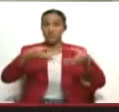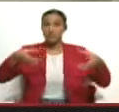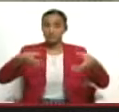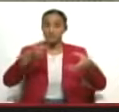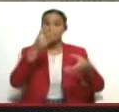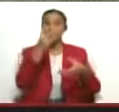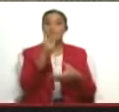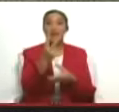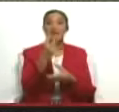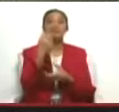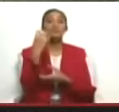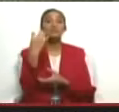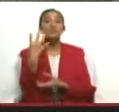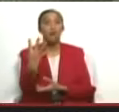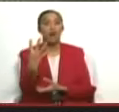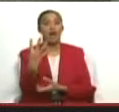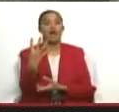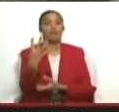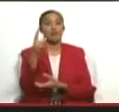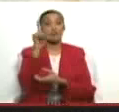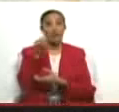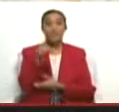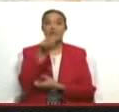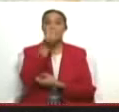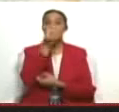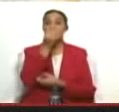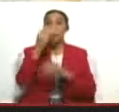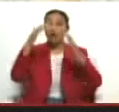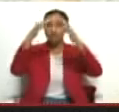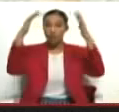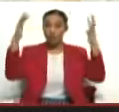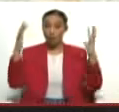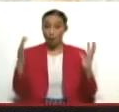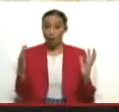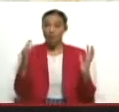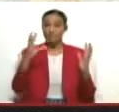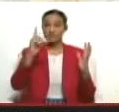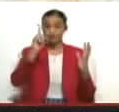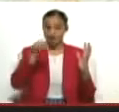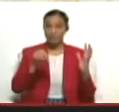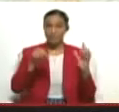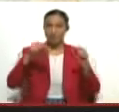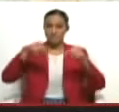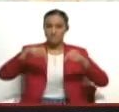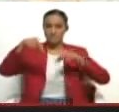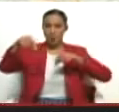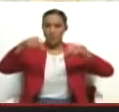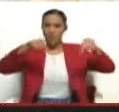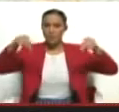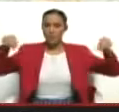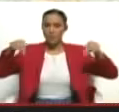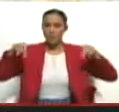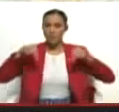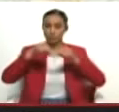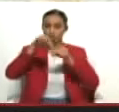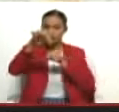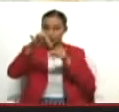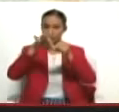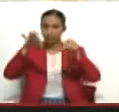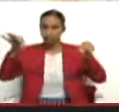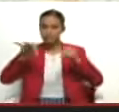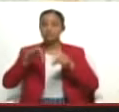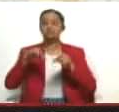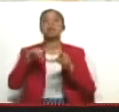seguridad del Palacio de Miraflores señores esto es muy delicado esta información ha sido recabada